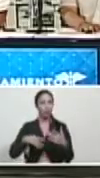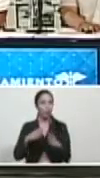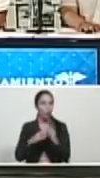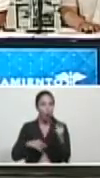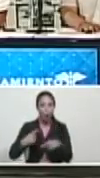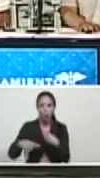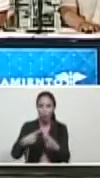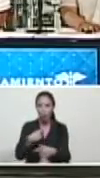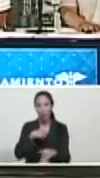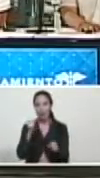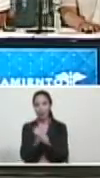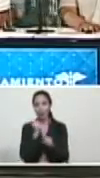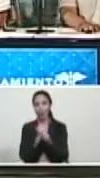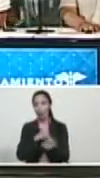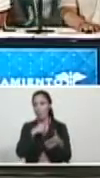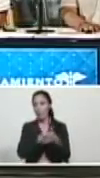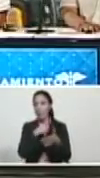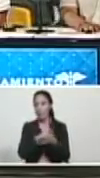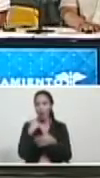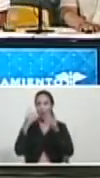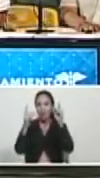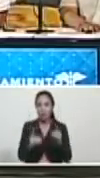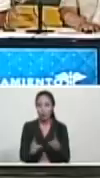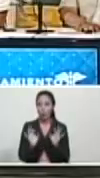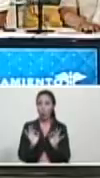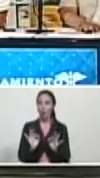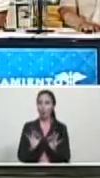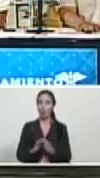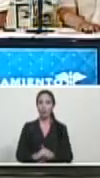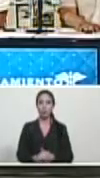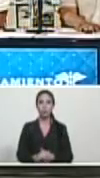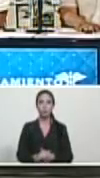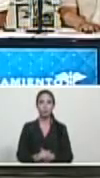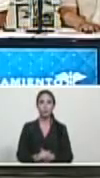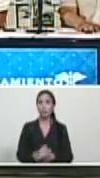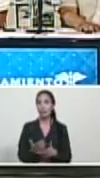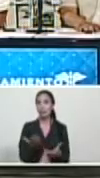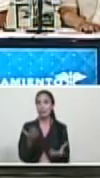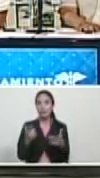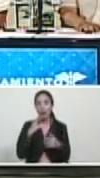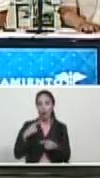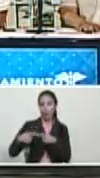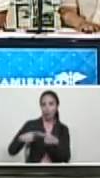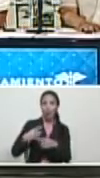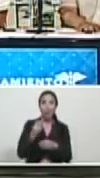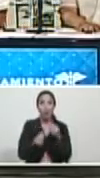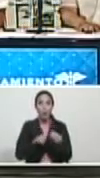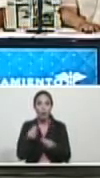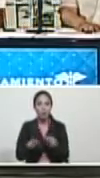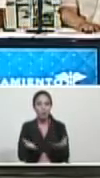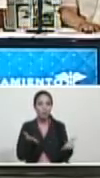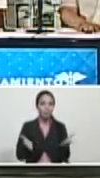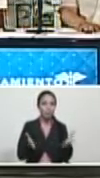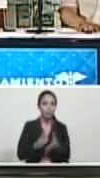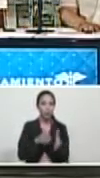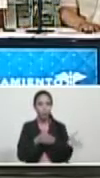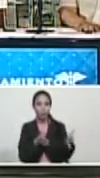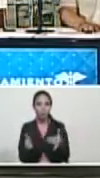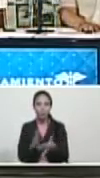día, de tomar las decisiones correctas, de saber qué viene en barco del